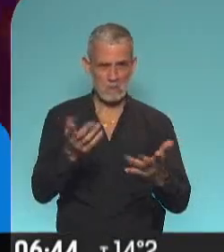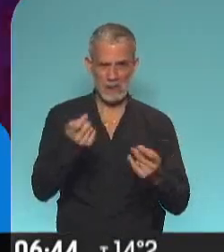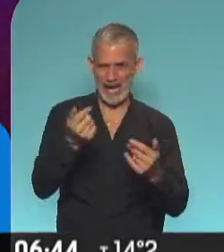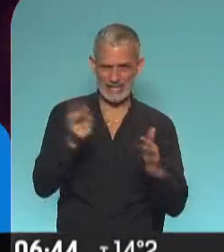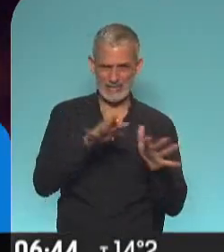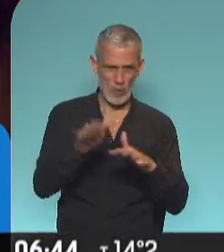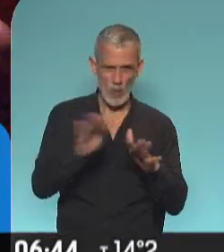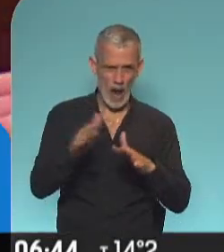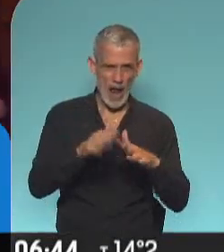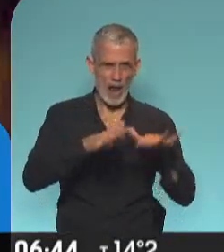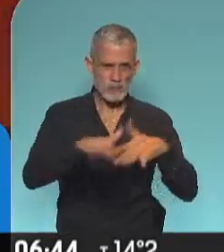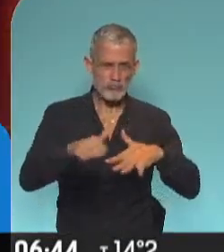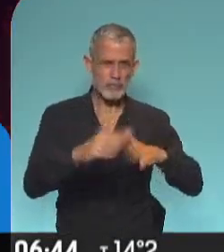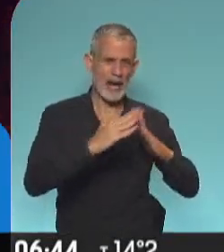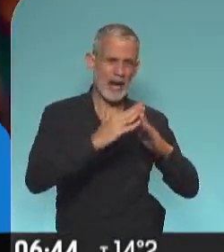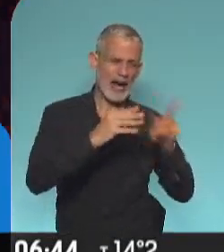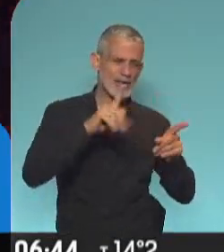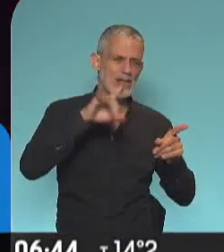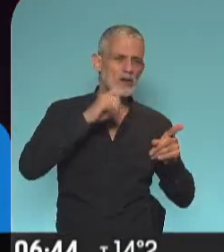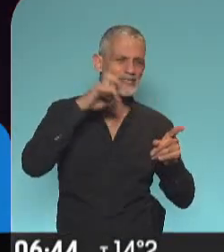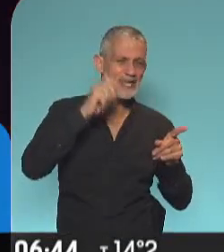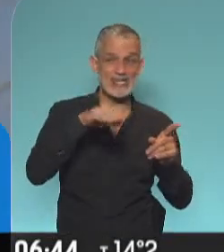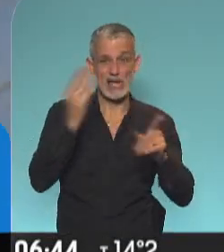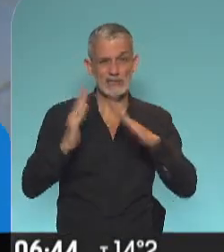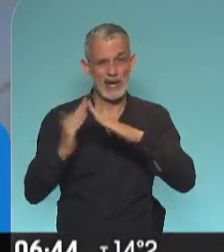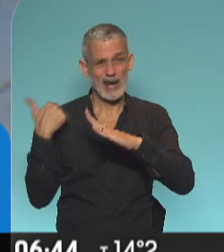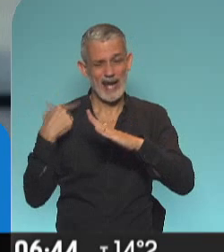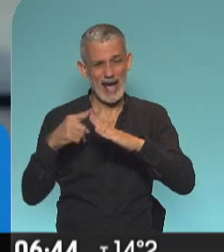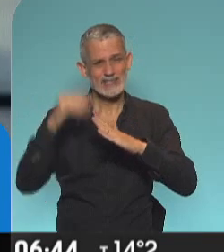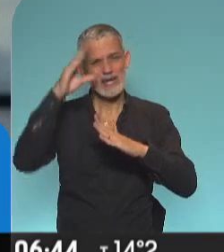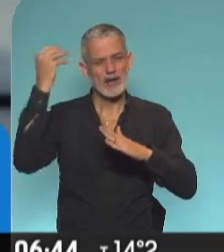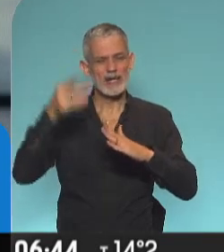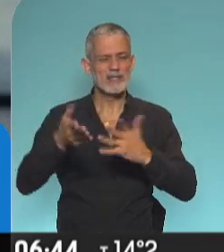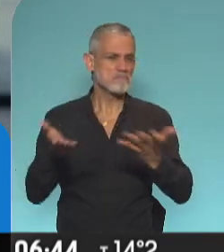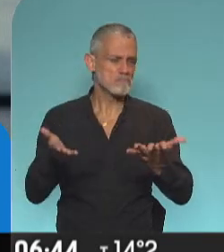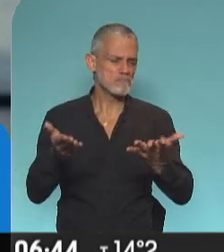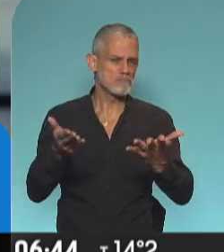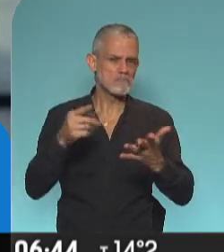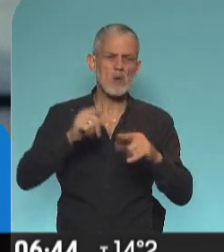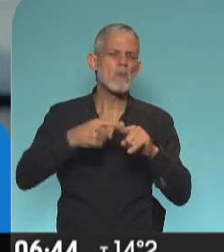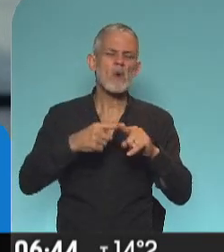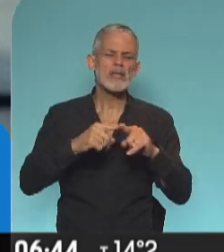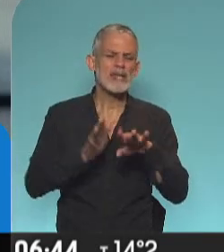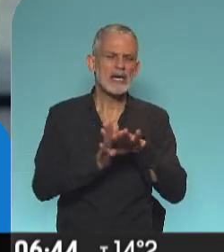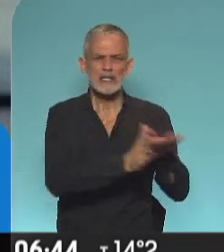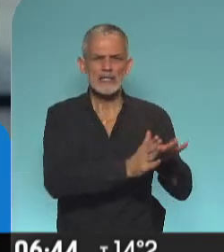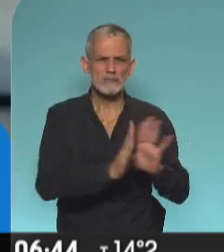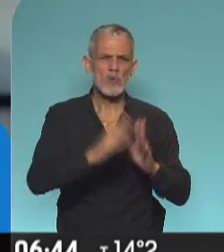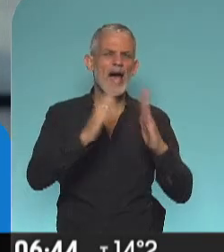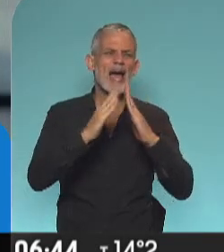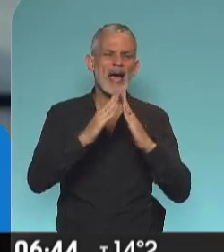a la momento- manifestación, lo que pasaba en la casa de Lorenzetti y lo que pasaba ayer en la casa de la vicepresidenta. Sí, porque además esto va al margen de la política, ¿no? Claro. Los